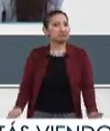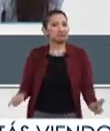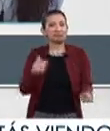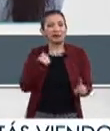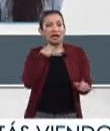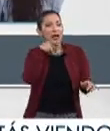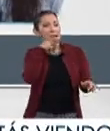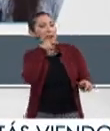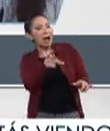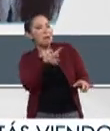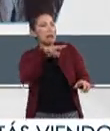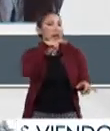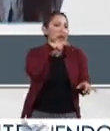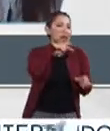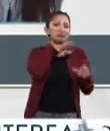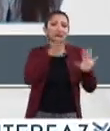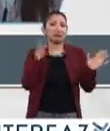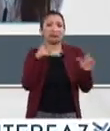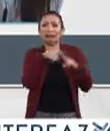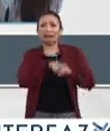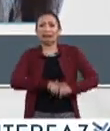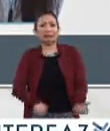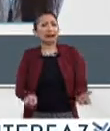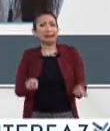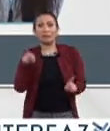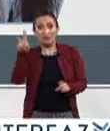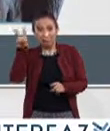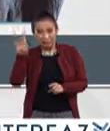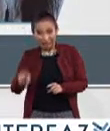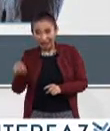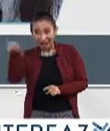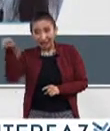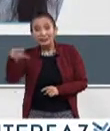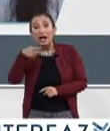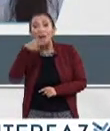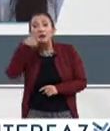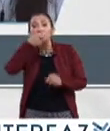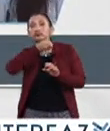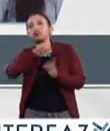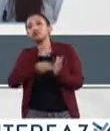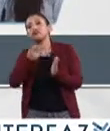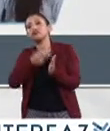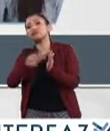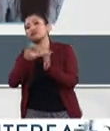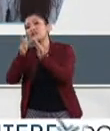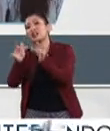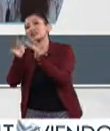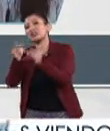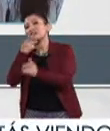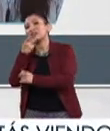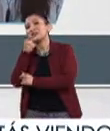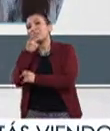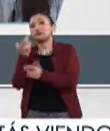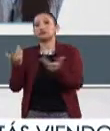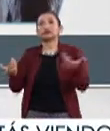así, esto se conjuga así, o porque pues realmente es hablar todo el tiempo francés,